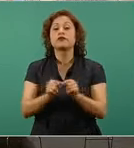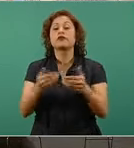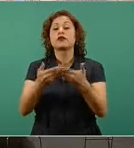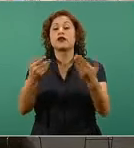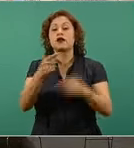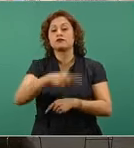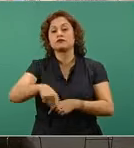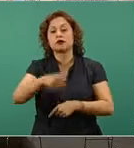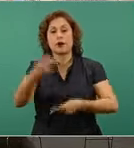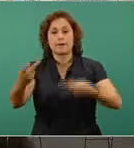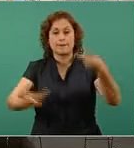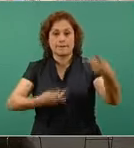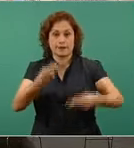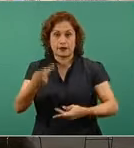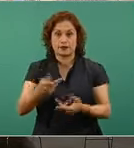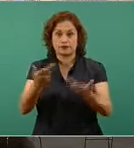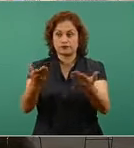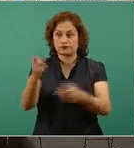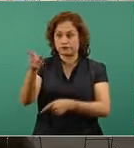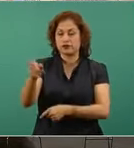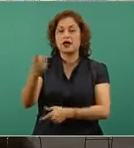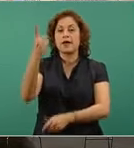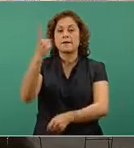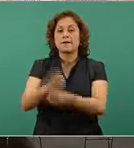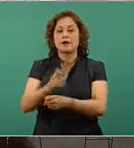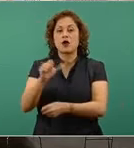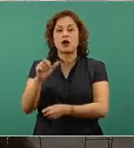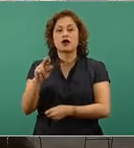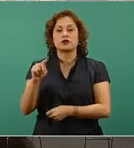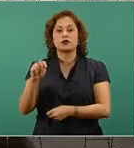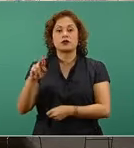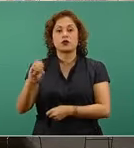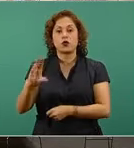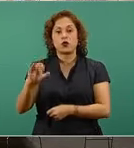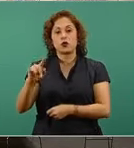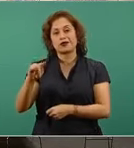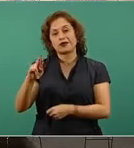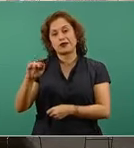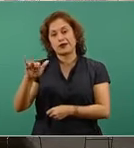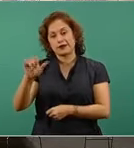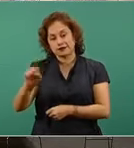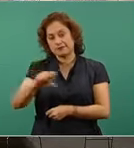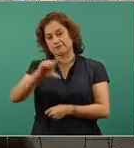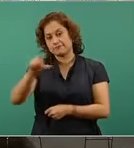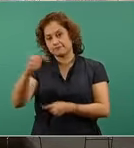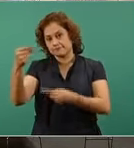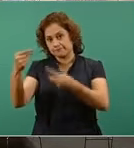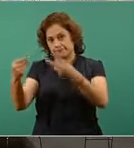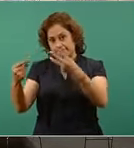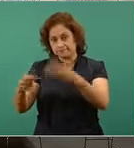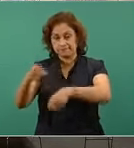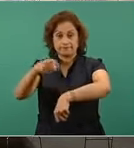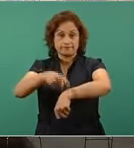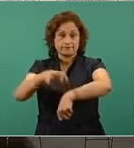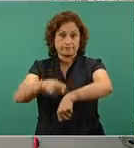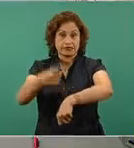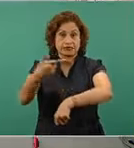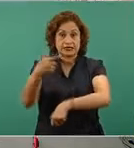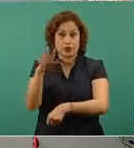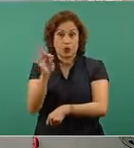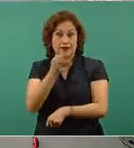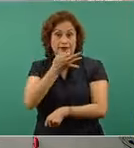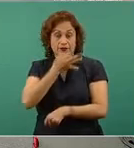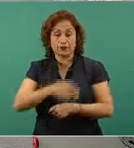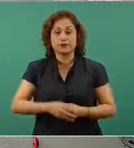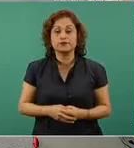no por Liliana Noble, vamos a empezar por Arturo Contreras de pie de página y nos seguimos en esta dirección. Son las 19:40.